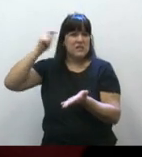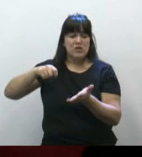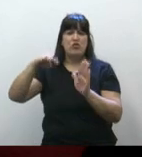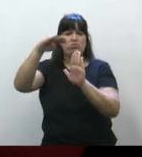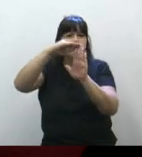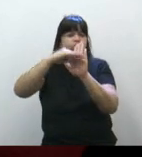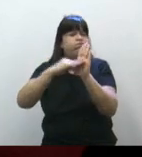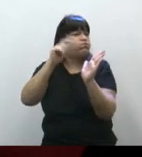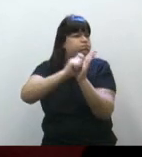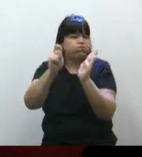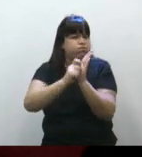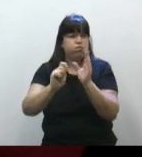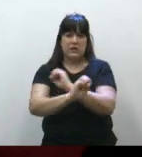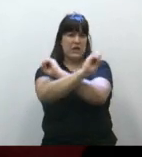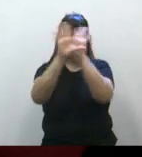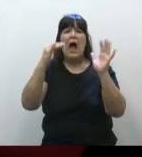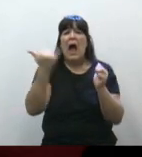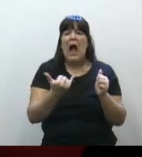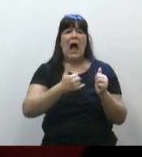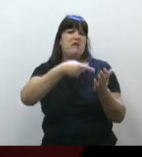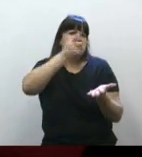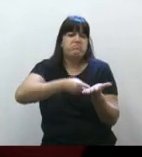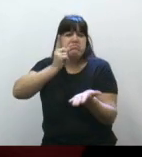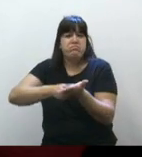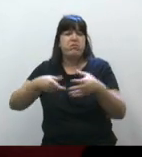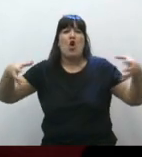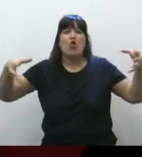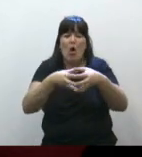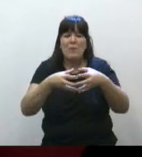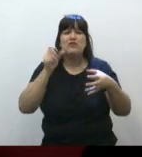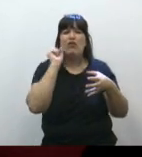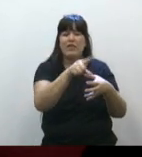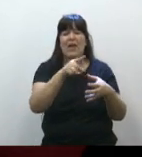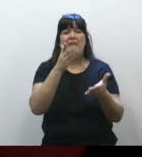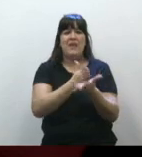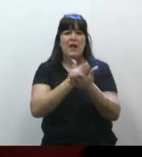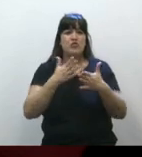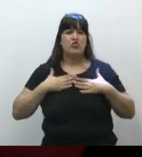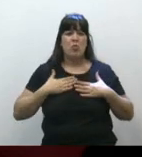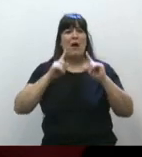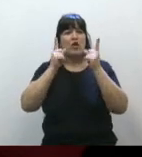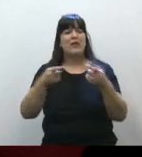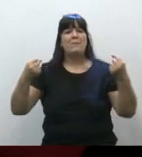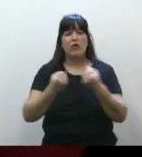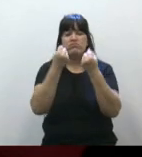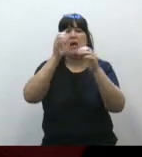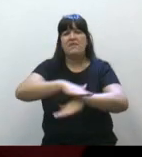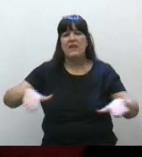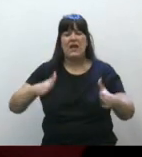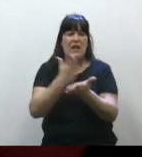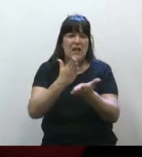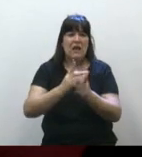diversas resoluciones mención de derechos humanos de los derechos del niño organizaciones